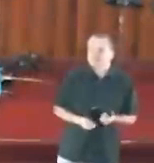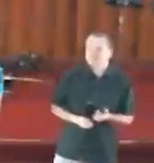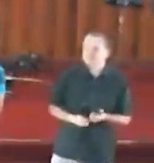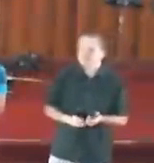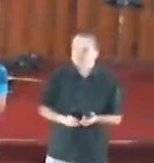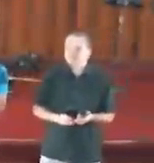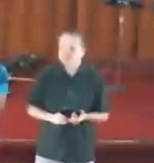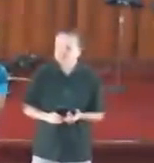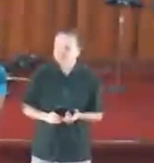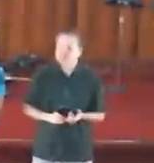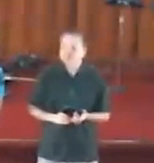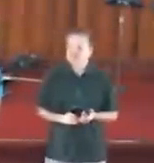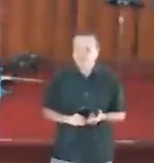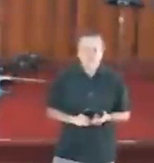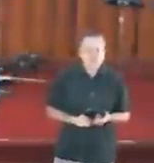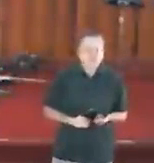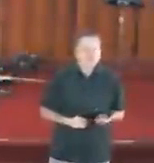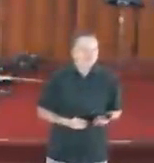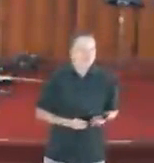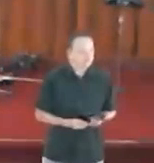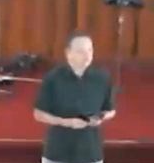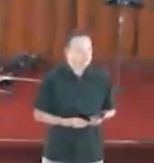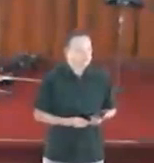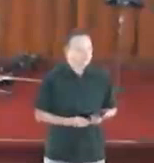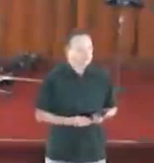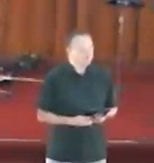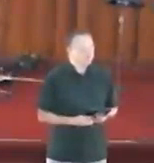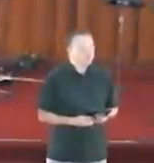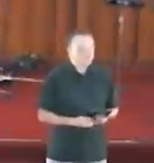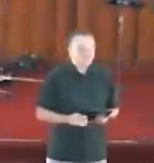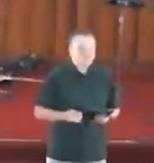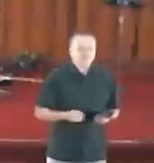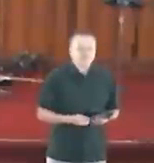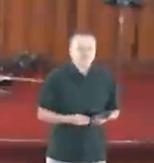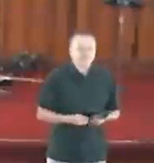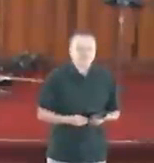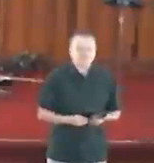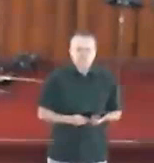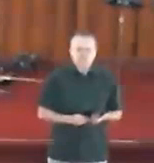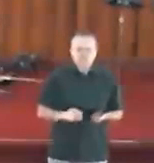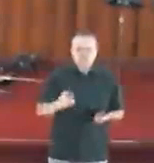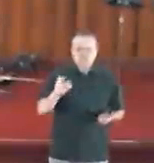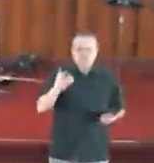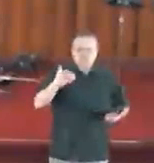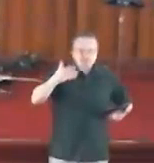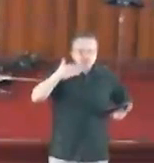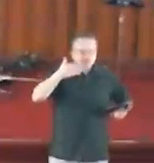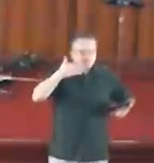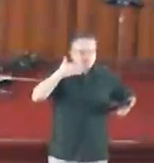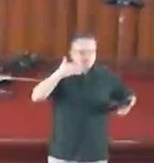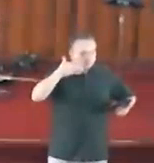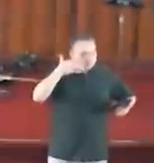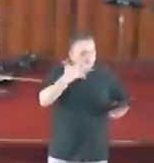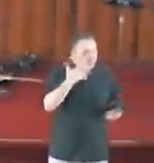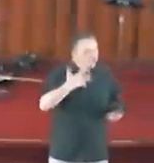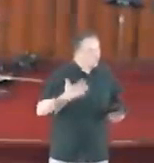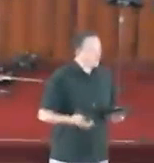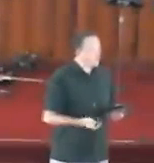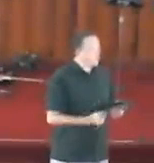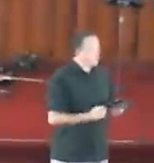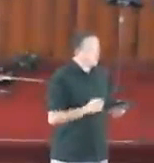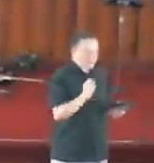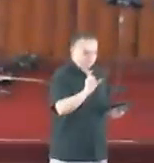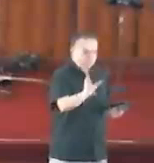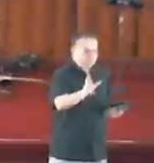When Jesus himself appeared to Paul in Acts chapter 9 on the road. Y Pablo quedó